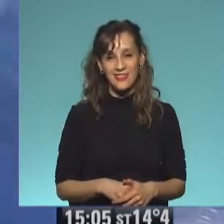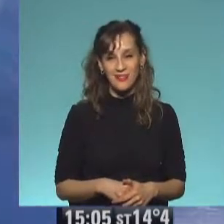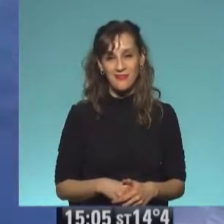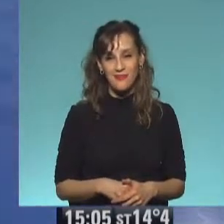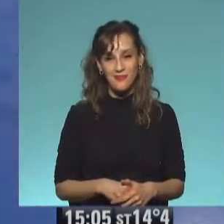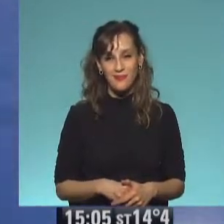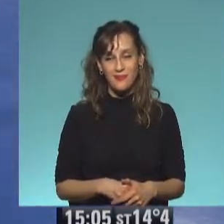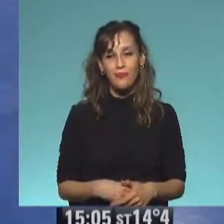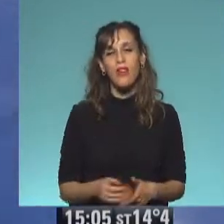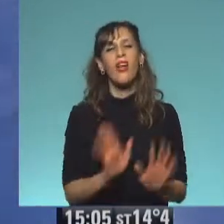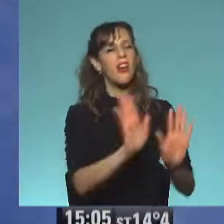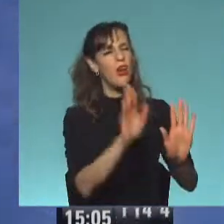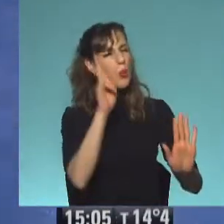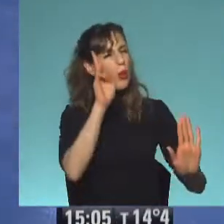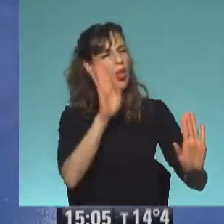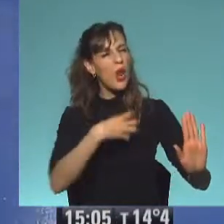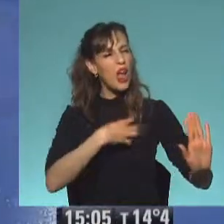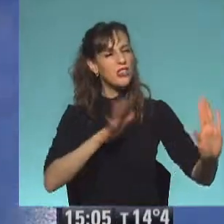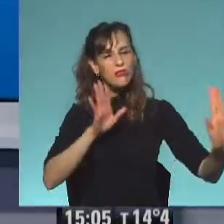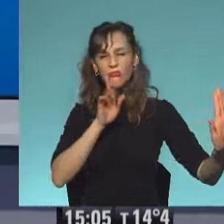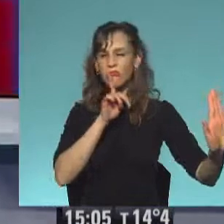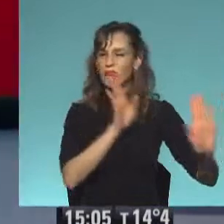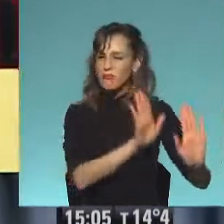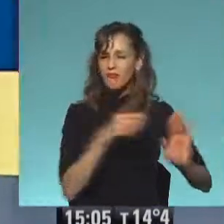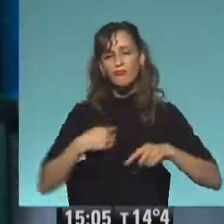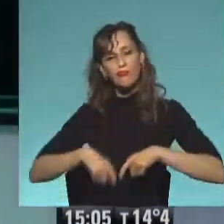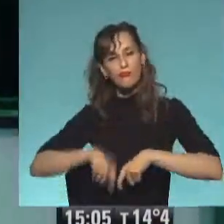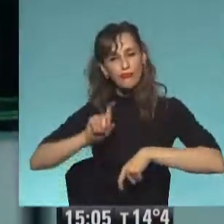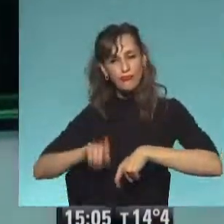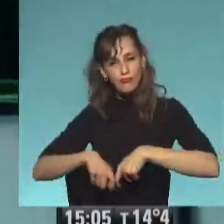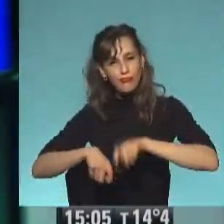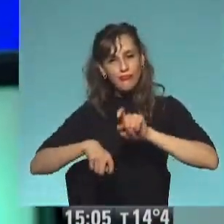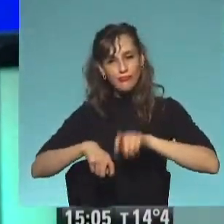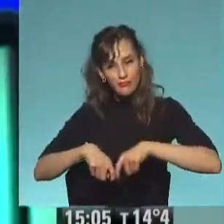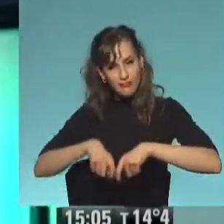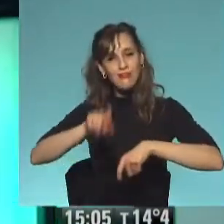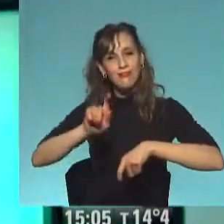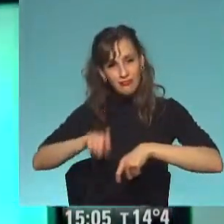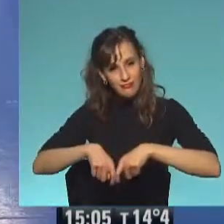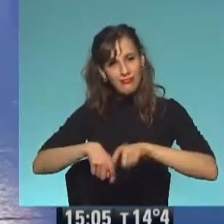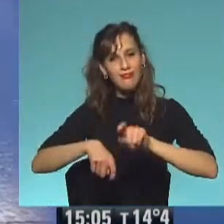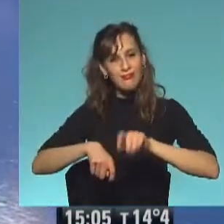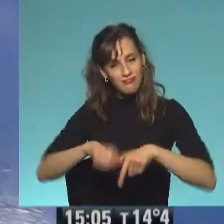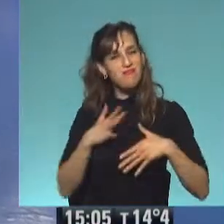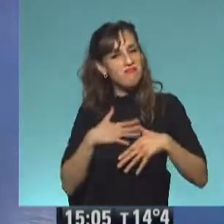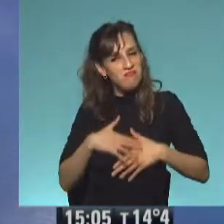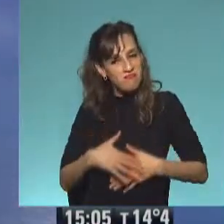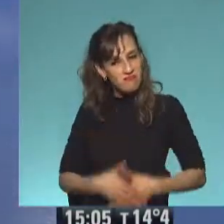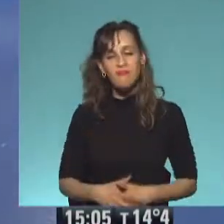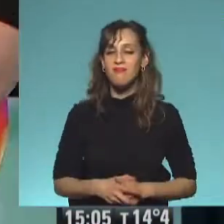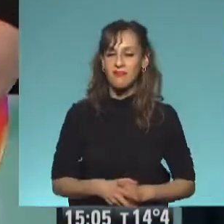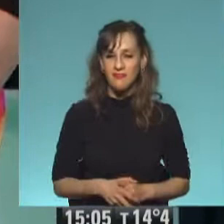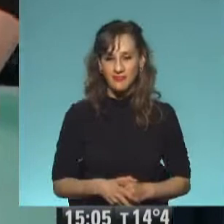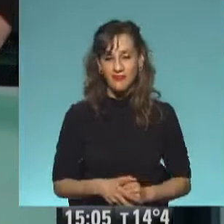del mismo modo estoy haciendo la clase pero sofía con la rodilla no estoy agitado tengo bien bueno